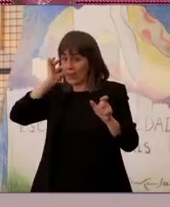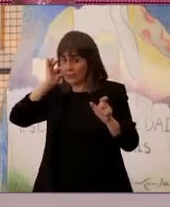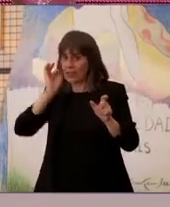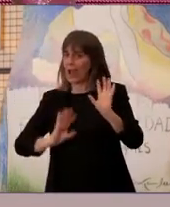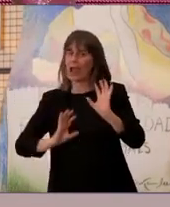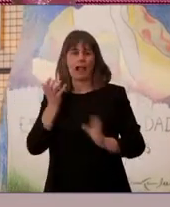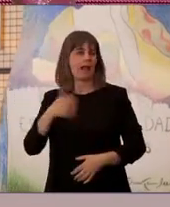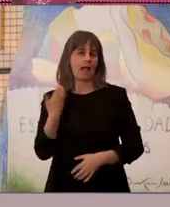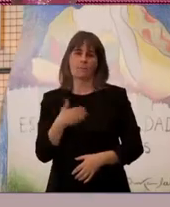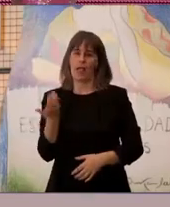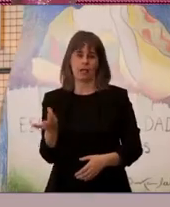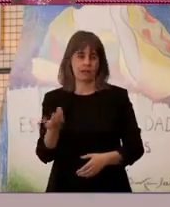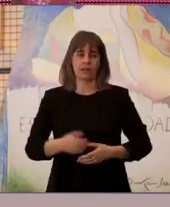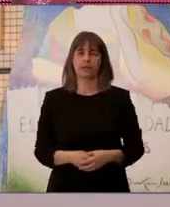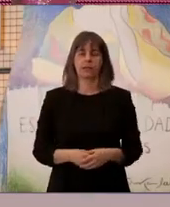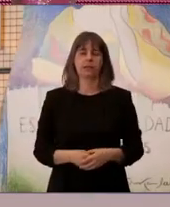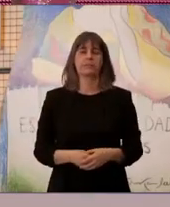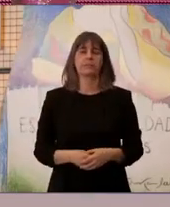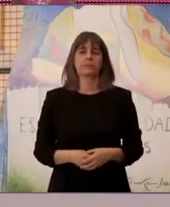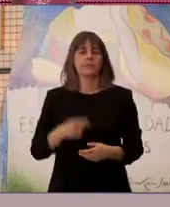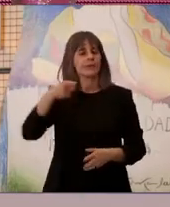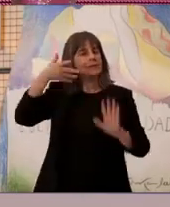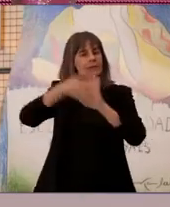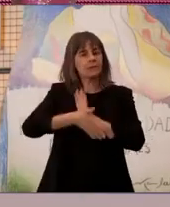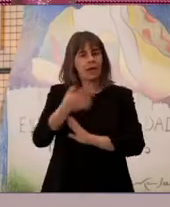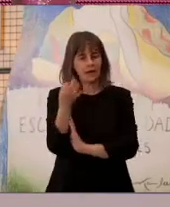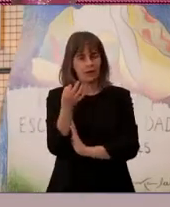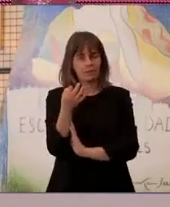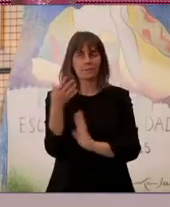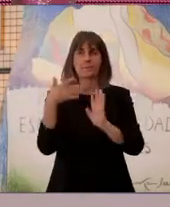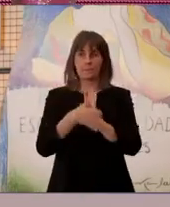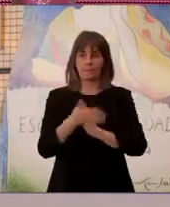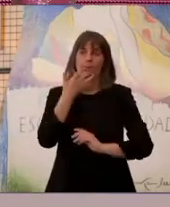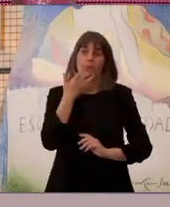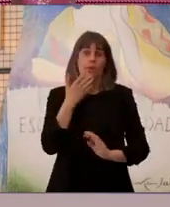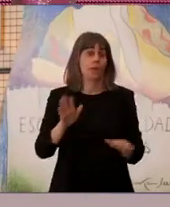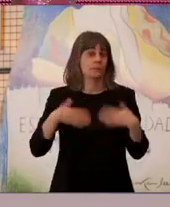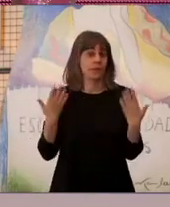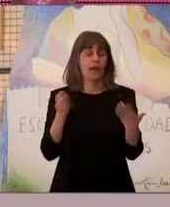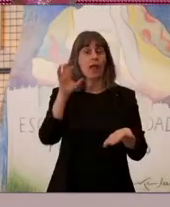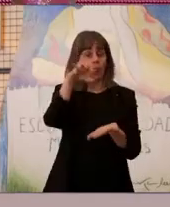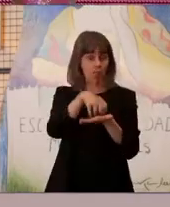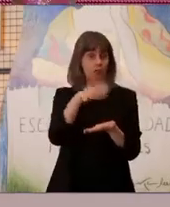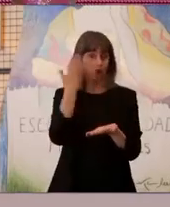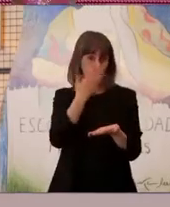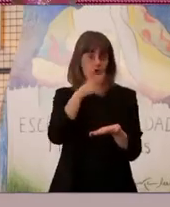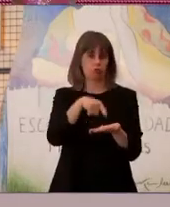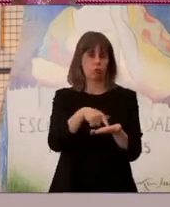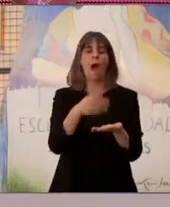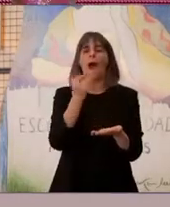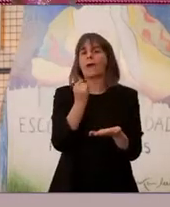Qué significa esto significa que de pronto en los centros hay una maestra o dos o